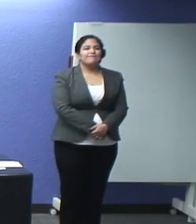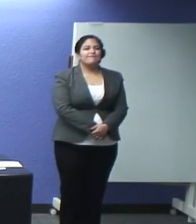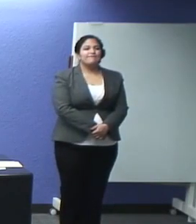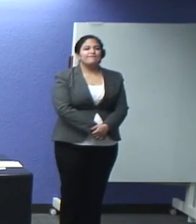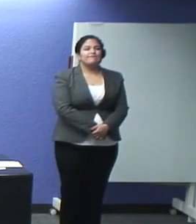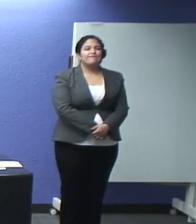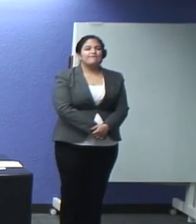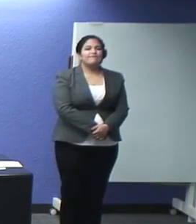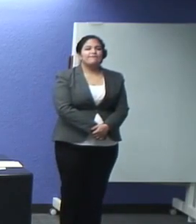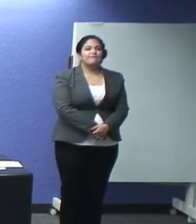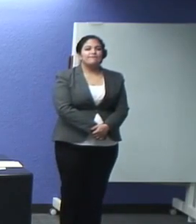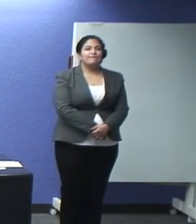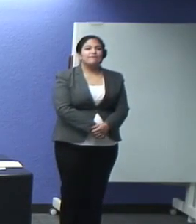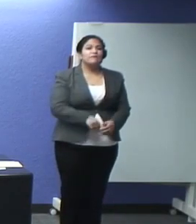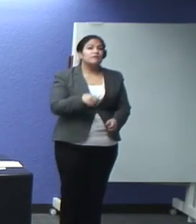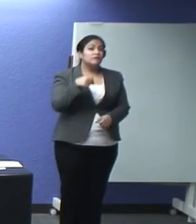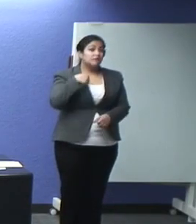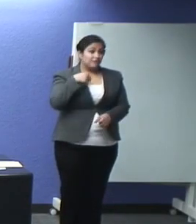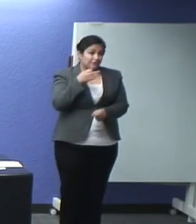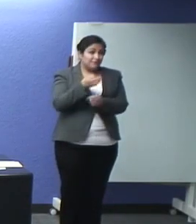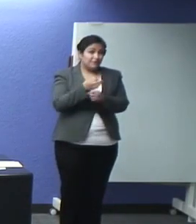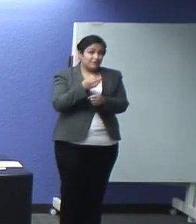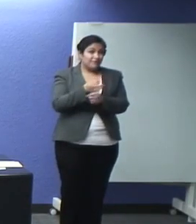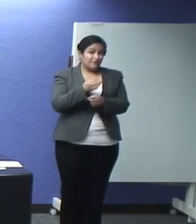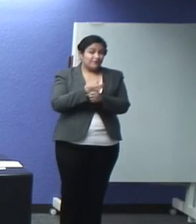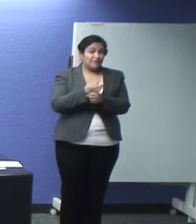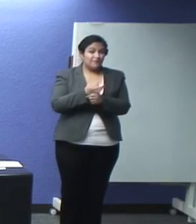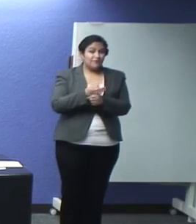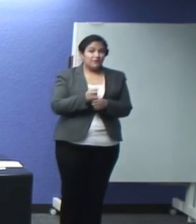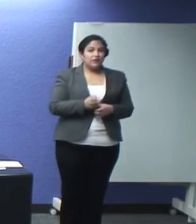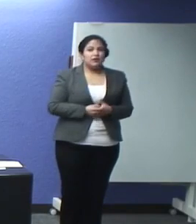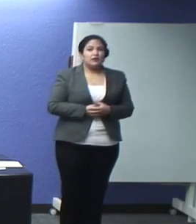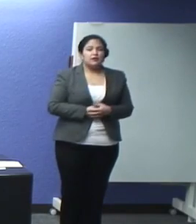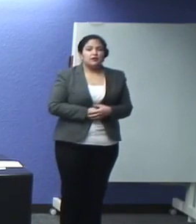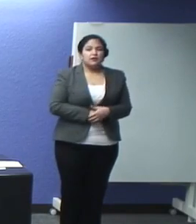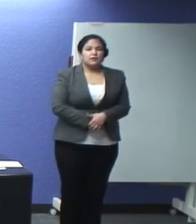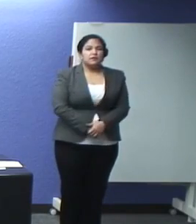Les voy a platicar, digamos,